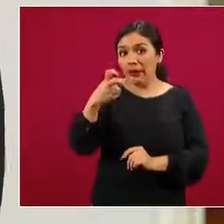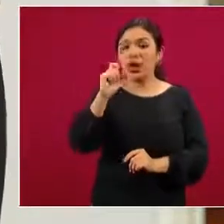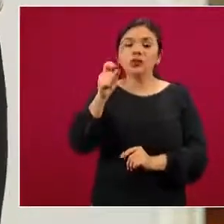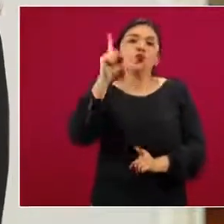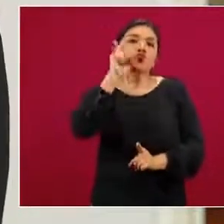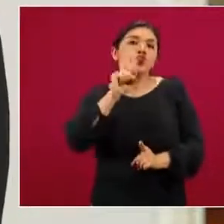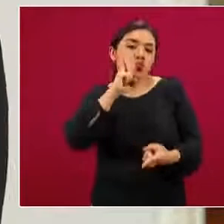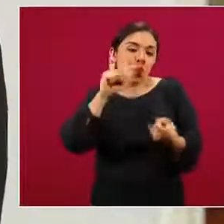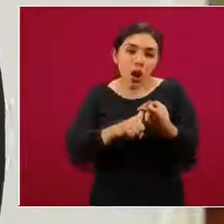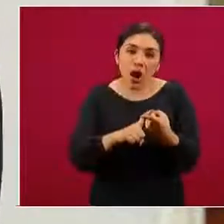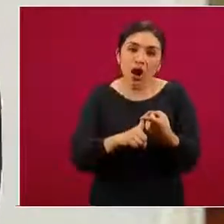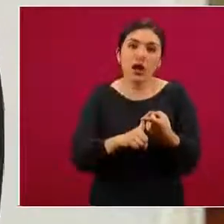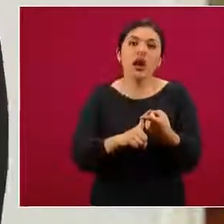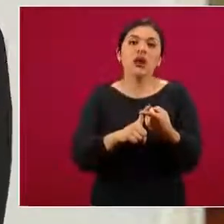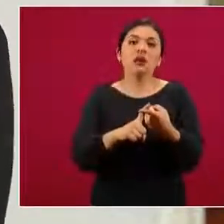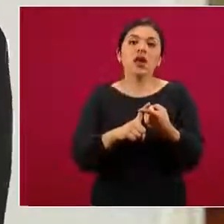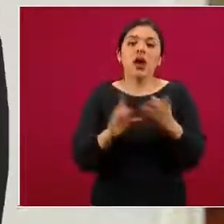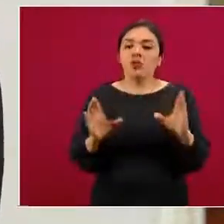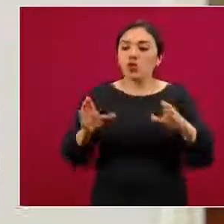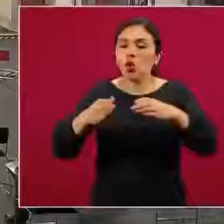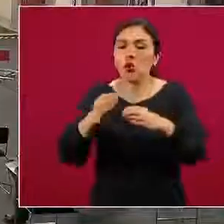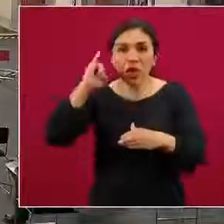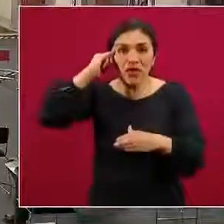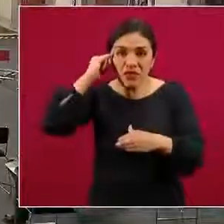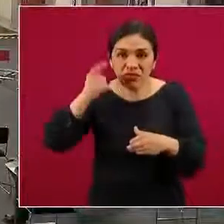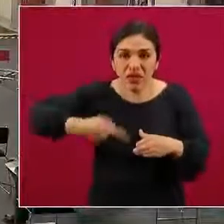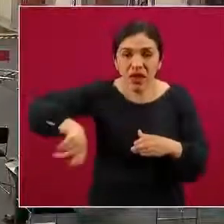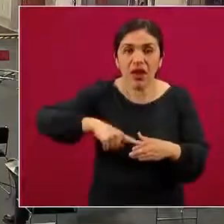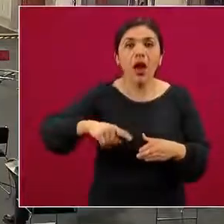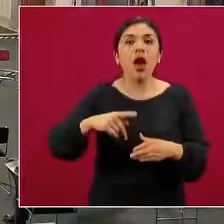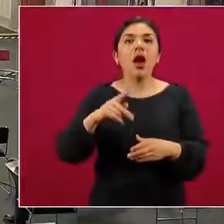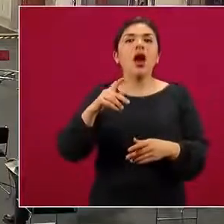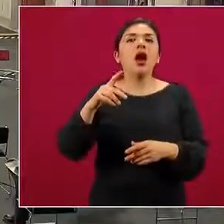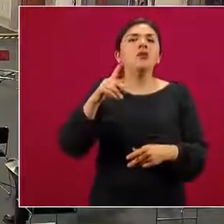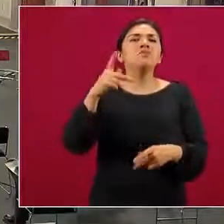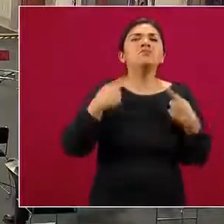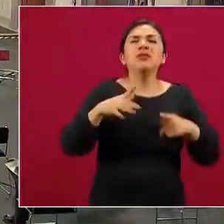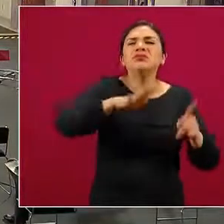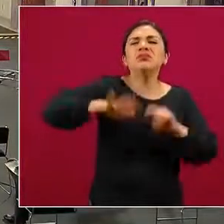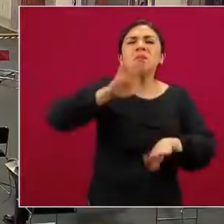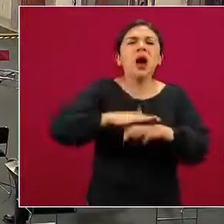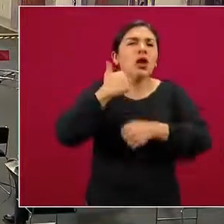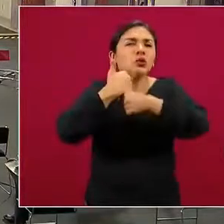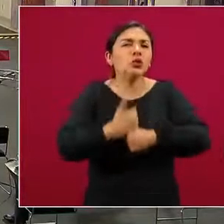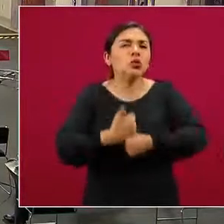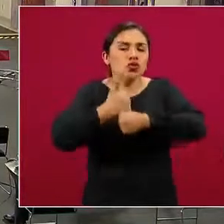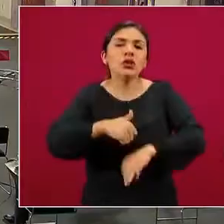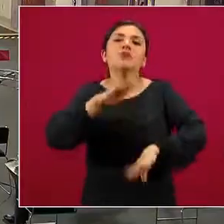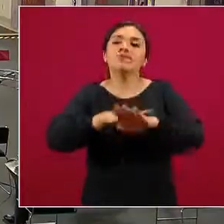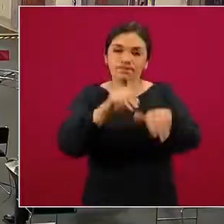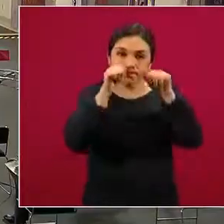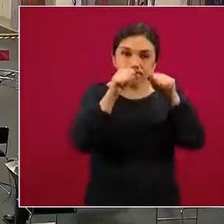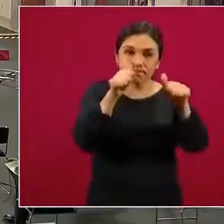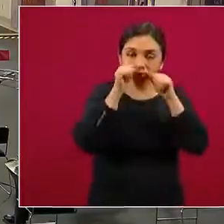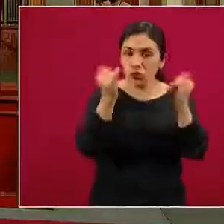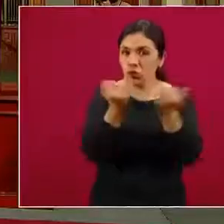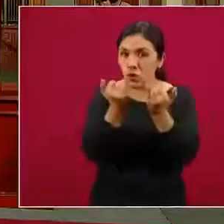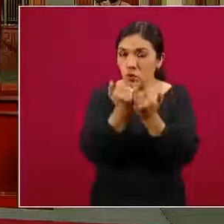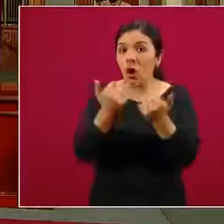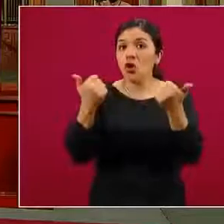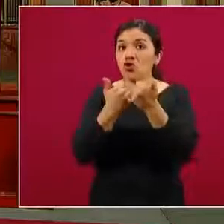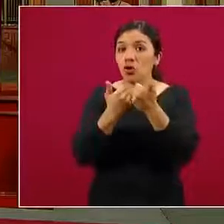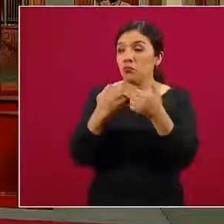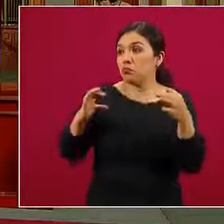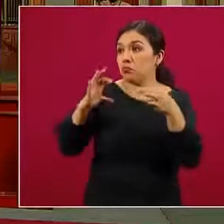mujeres, con comunidades indígenas, con poblaciones más vulnerables. Estamos trabajando también desde lo